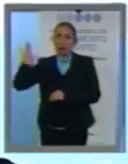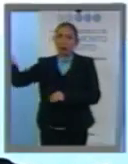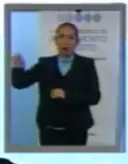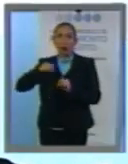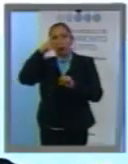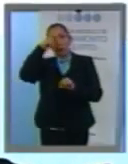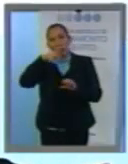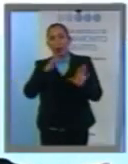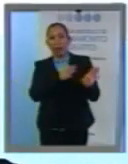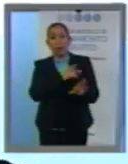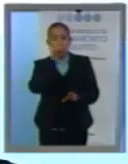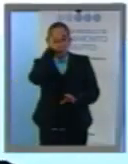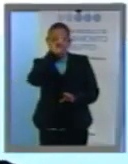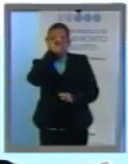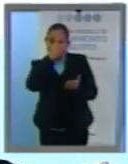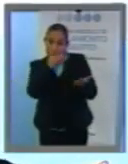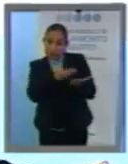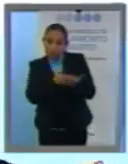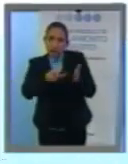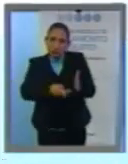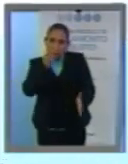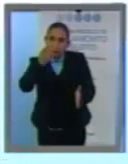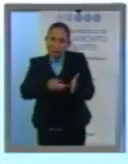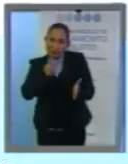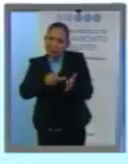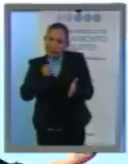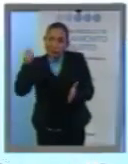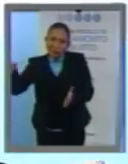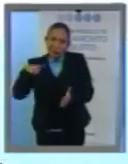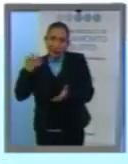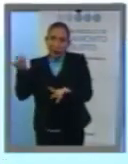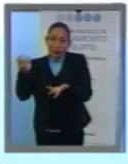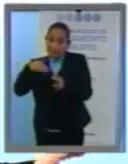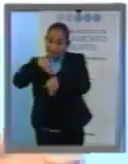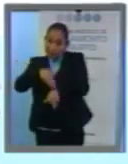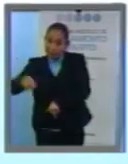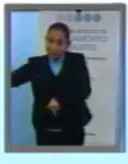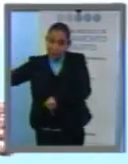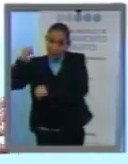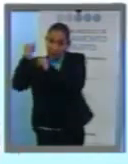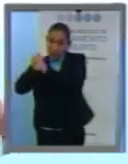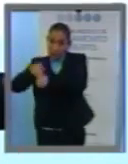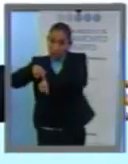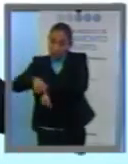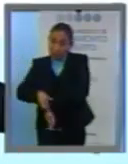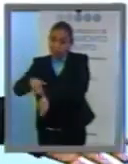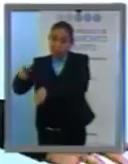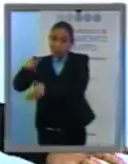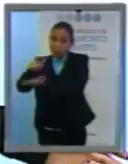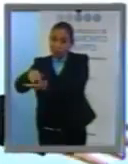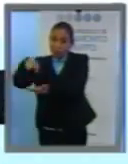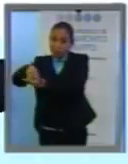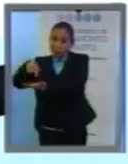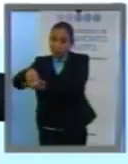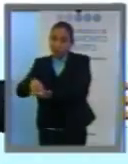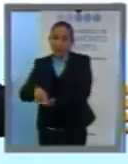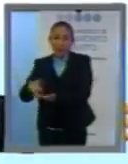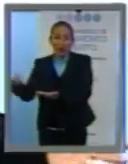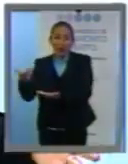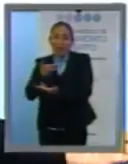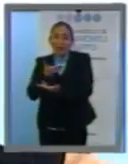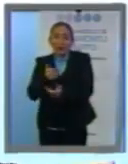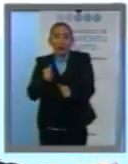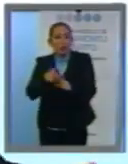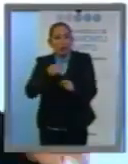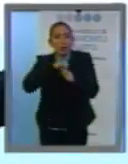en México nos han recomendado constantemente en el cumplimiento de las convenciones internacionales, de que pues no hay nadie que